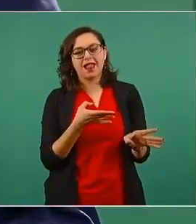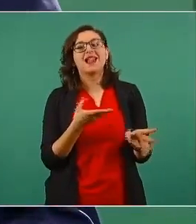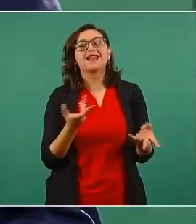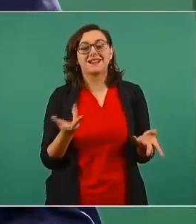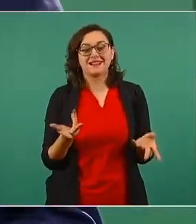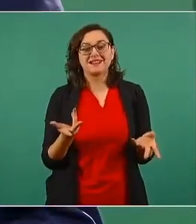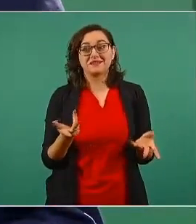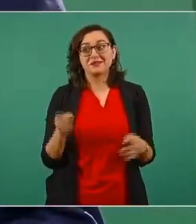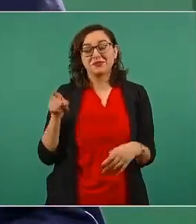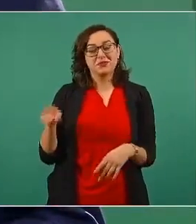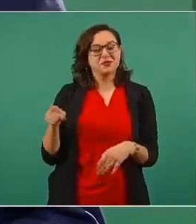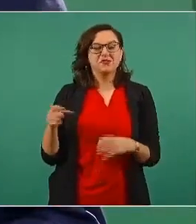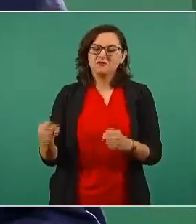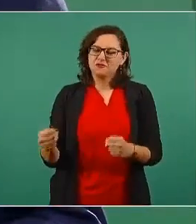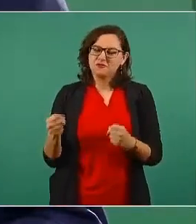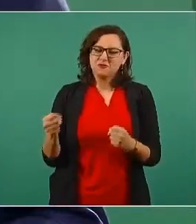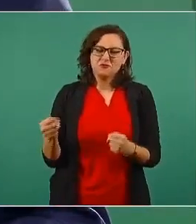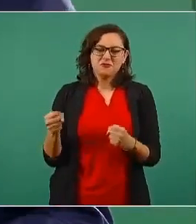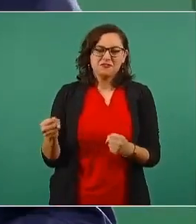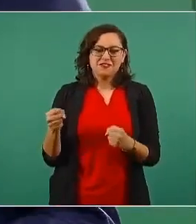es uno de tantos pueblos